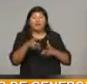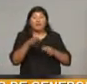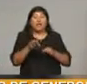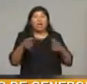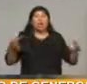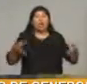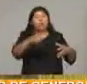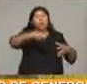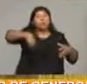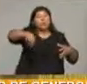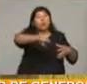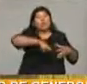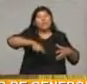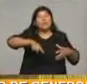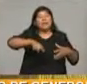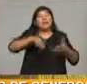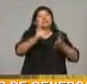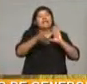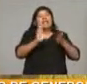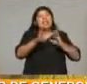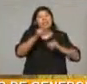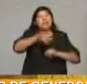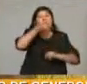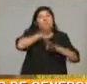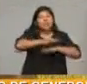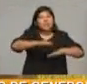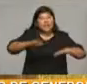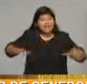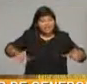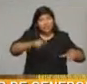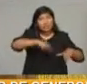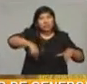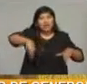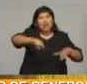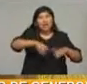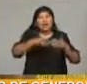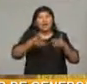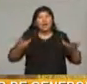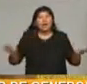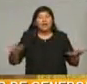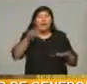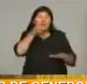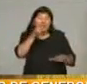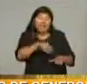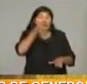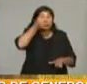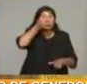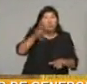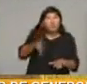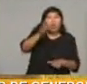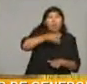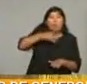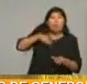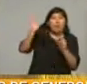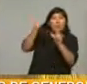integral justamente para la atención de los niños víctimas de violencia o testigos de violencia que